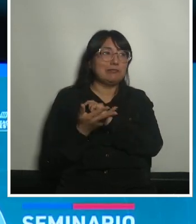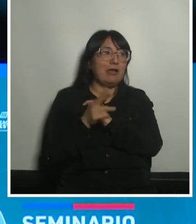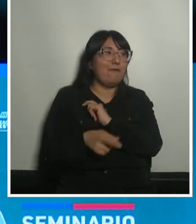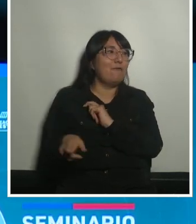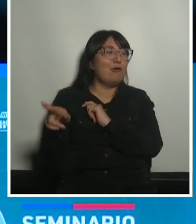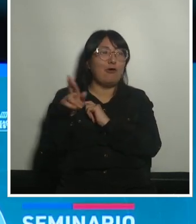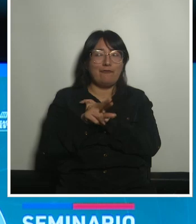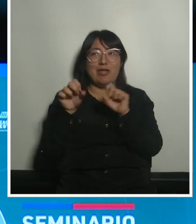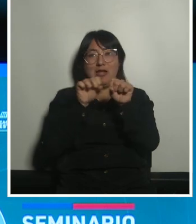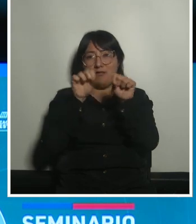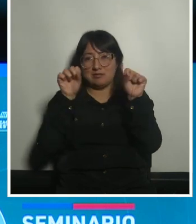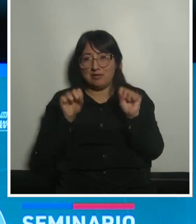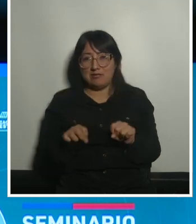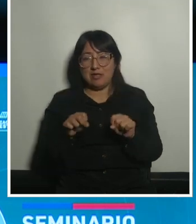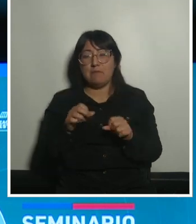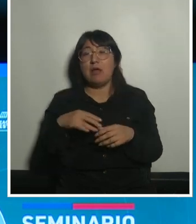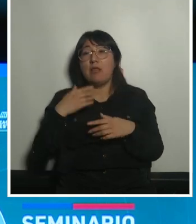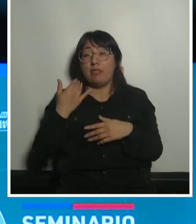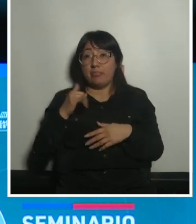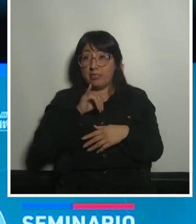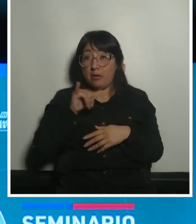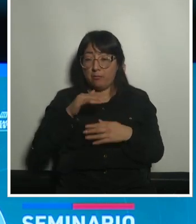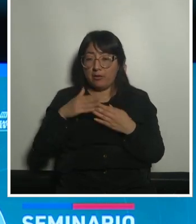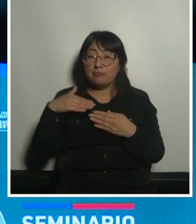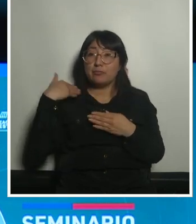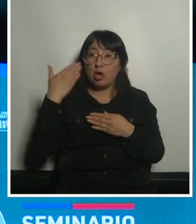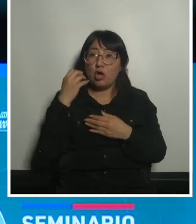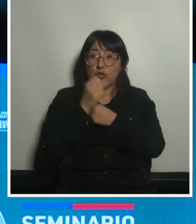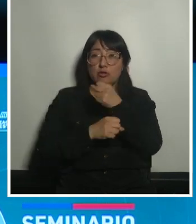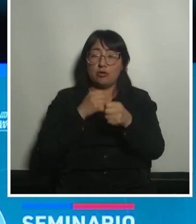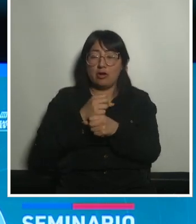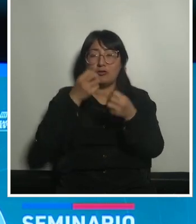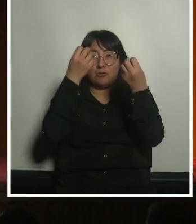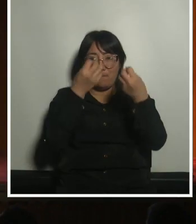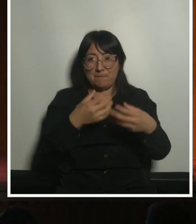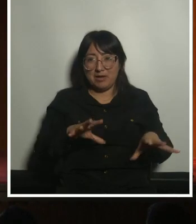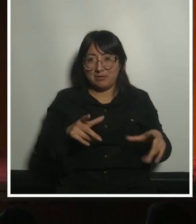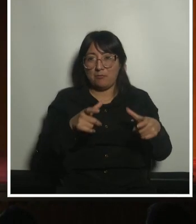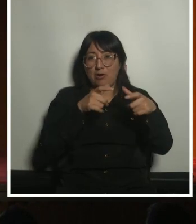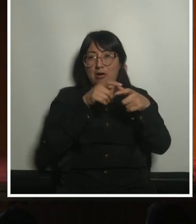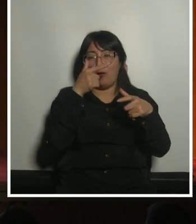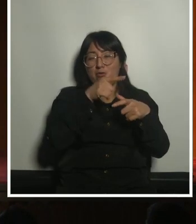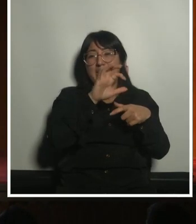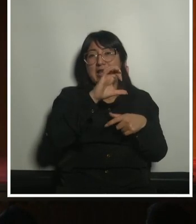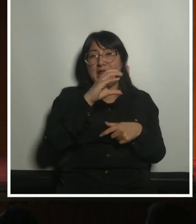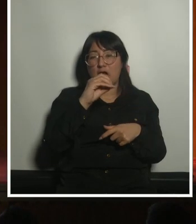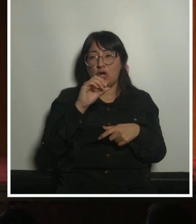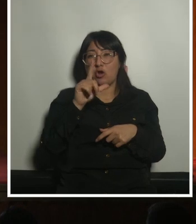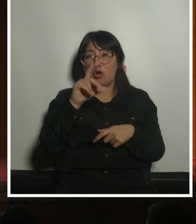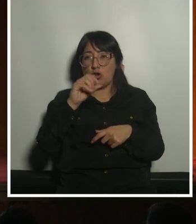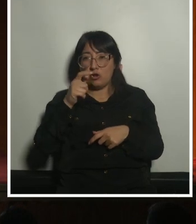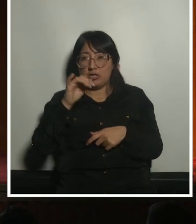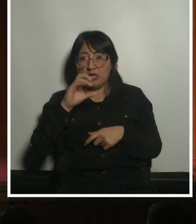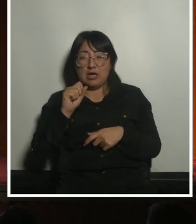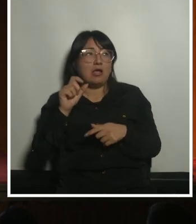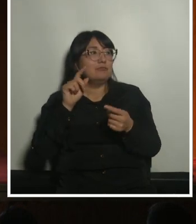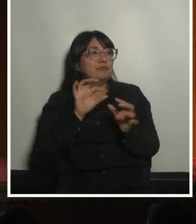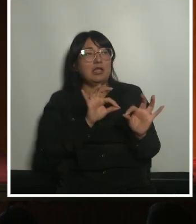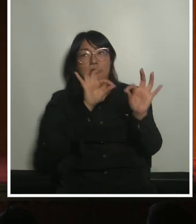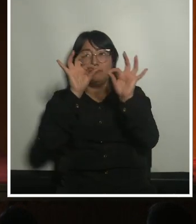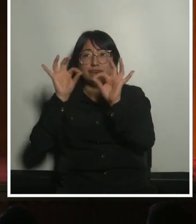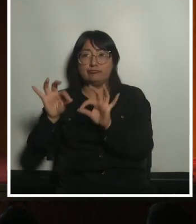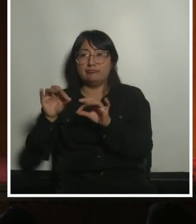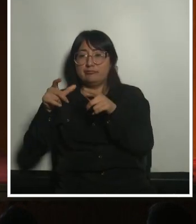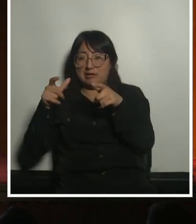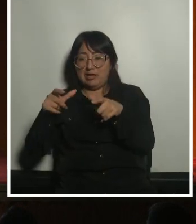recomponer su sistema. Al año siguiente tuvimos una pérdida de caudal ecológica y pasamos a la serie de desembocaduras